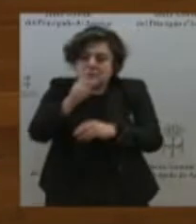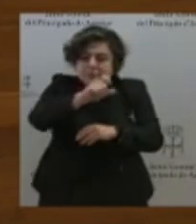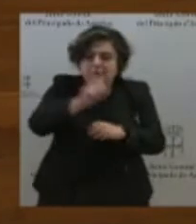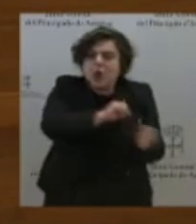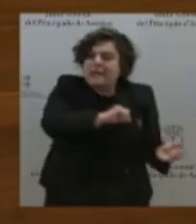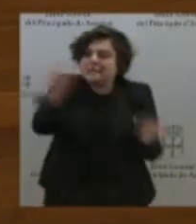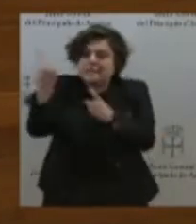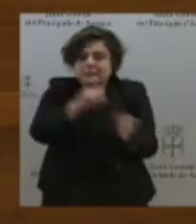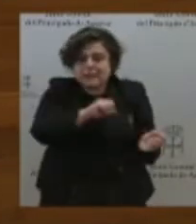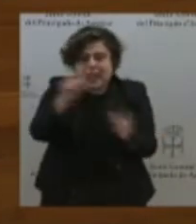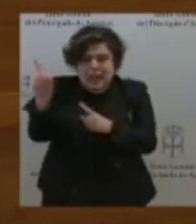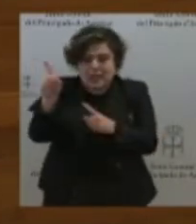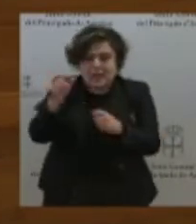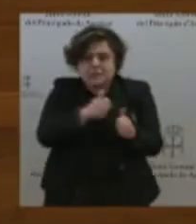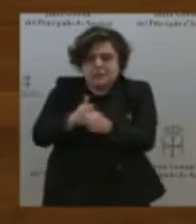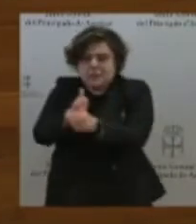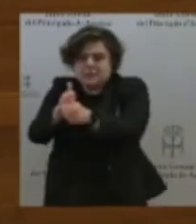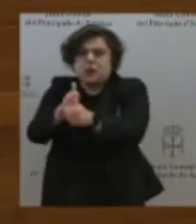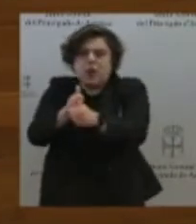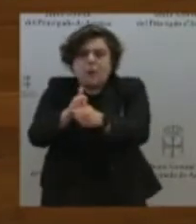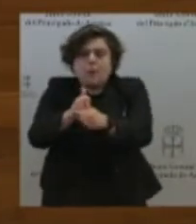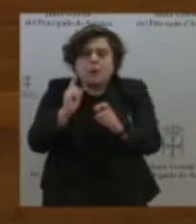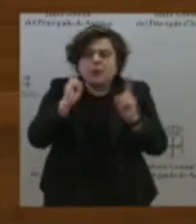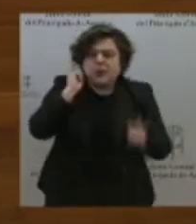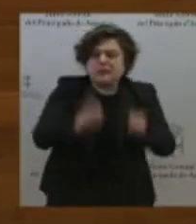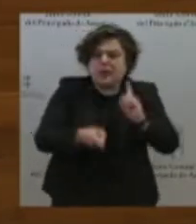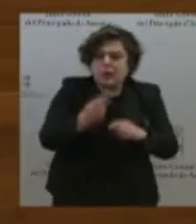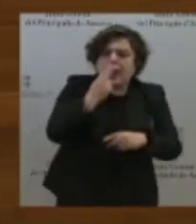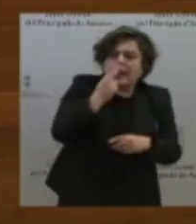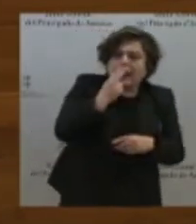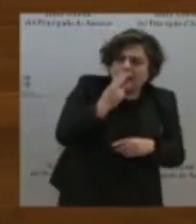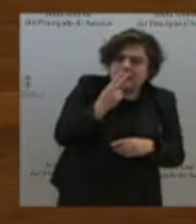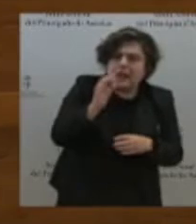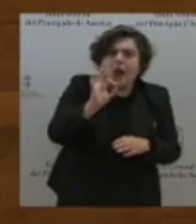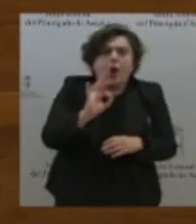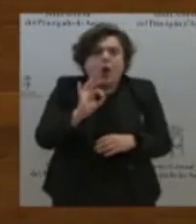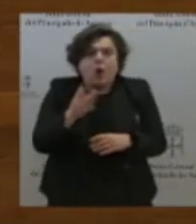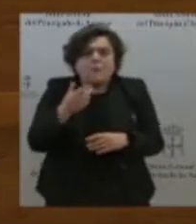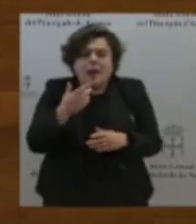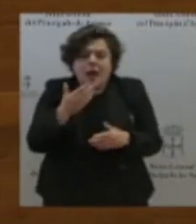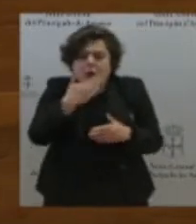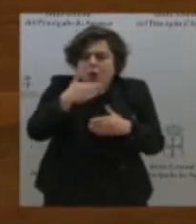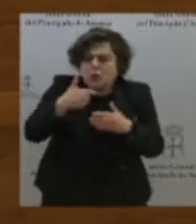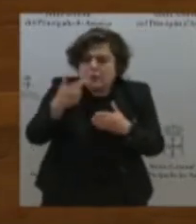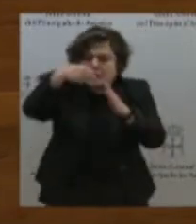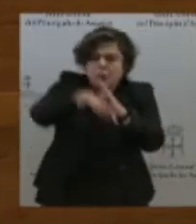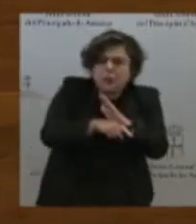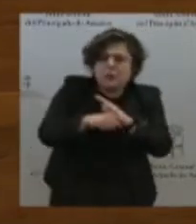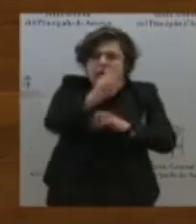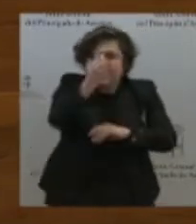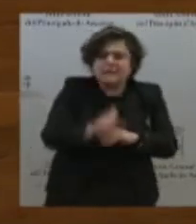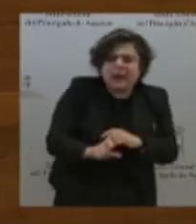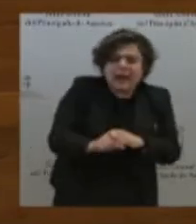Hitler, y para profundizar en el conocimiento sobre la intervención de Italia y Alemania en la Guerra Civil Española.